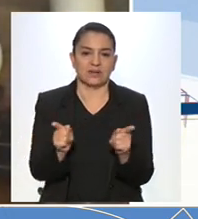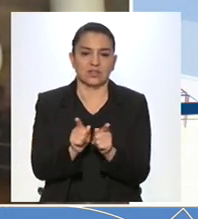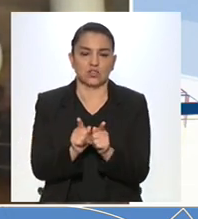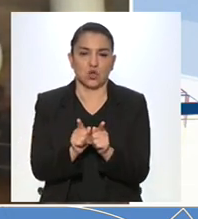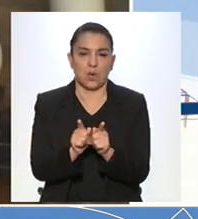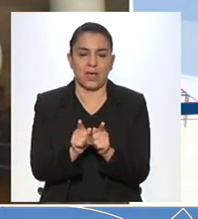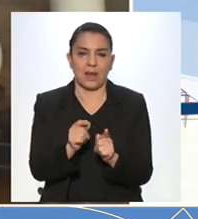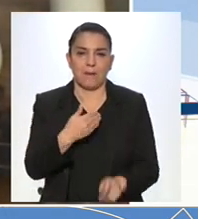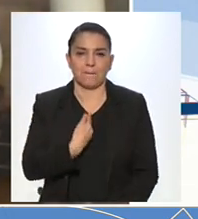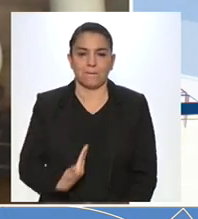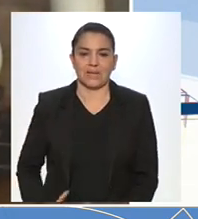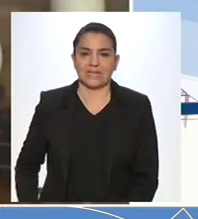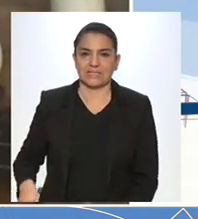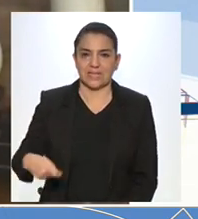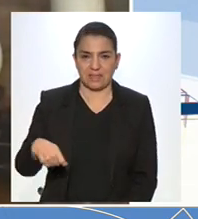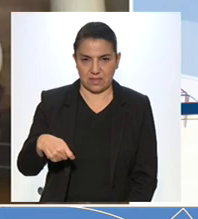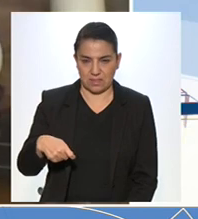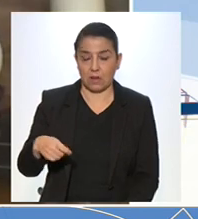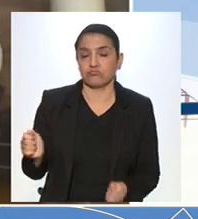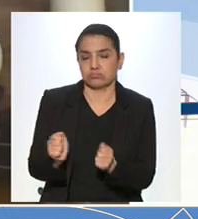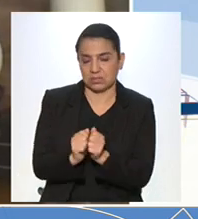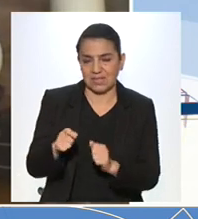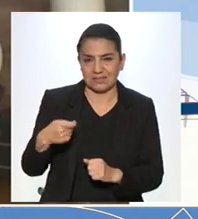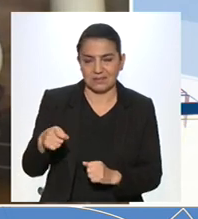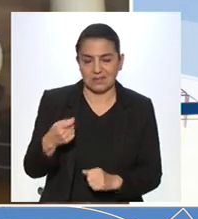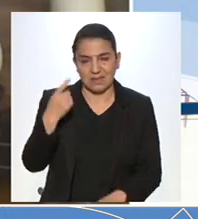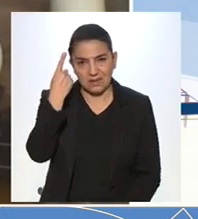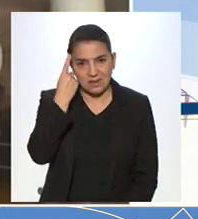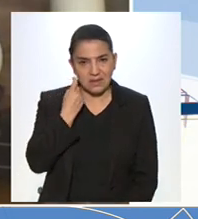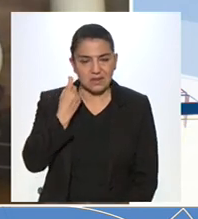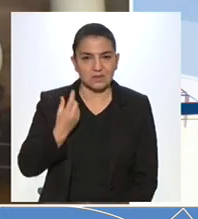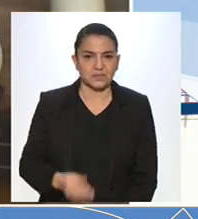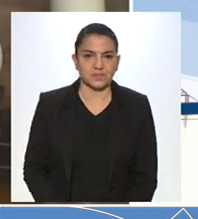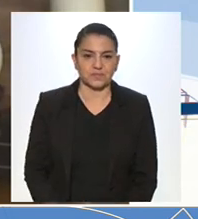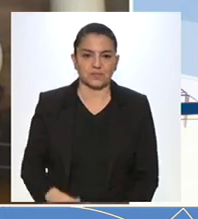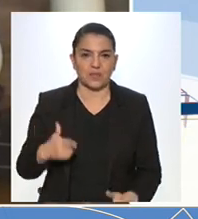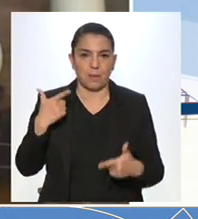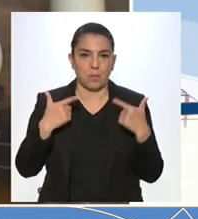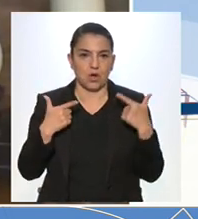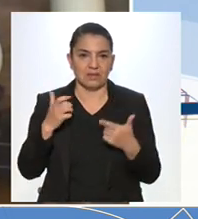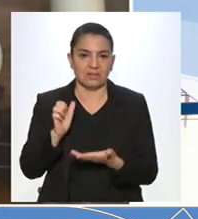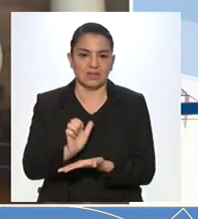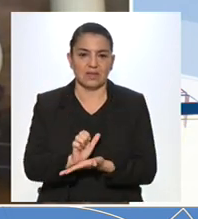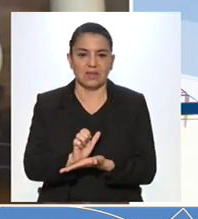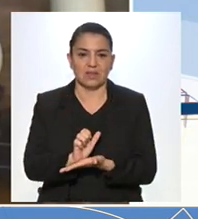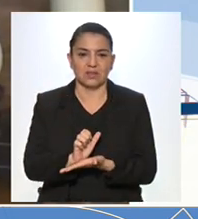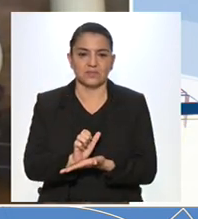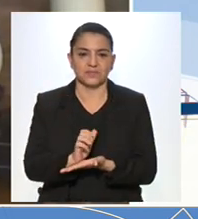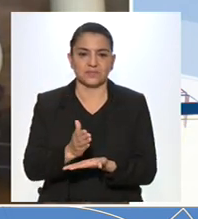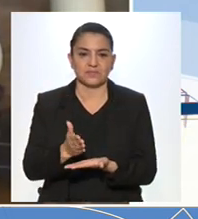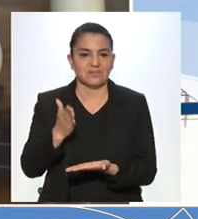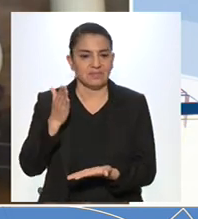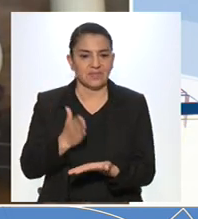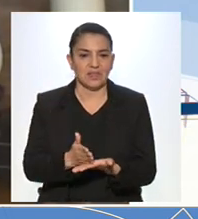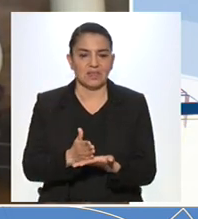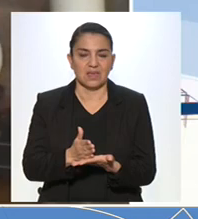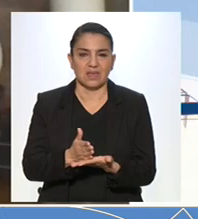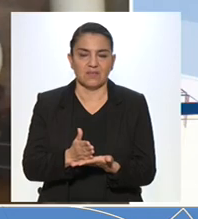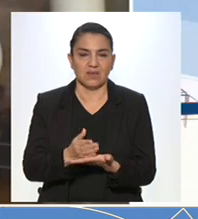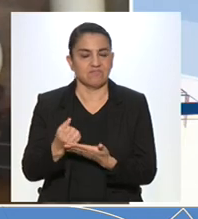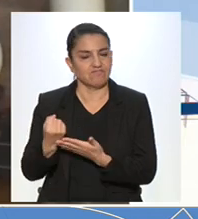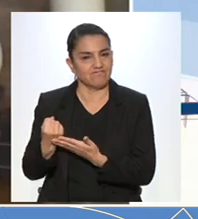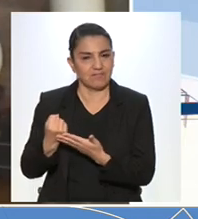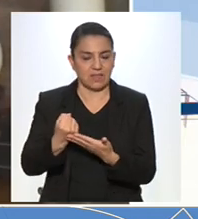presidenta y colega, creo que la política fiscal va a tener que hacer su